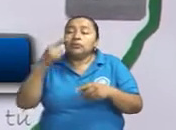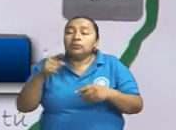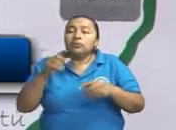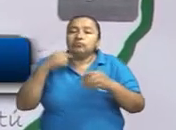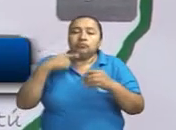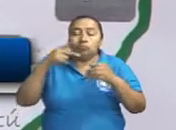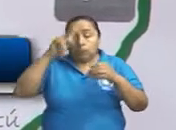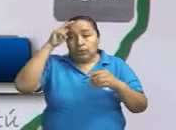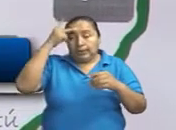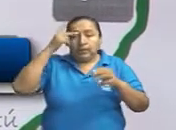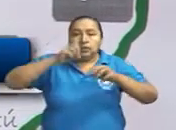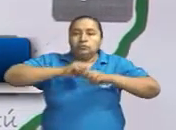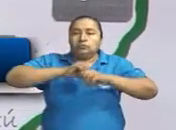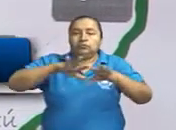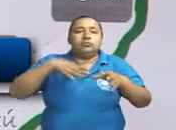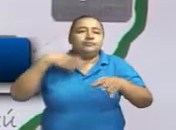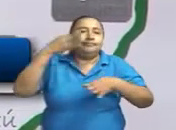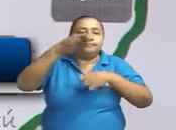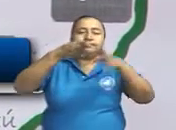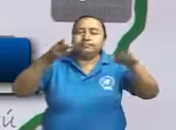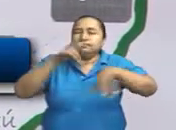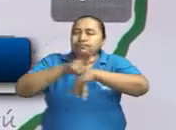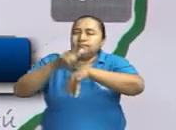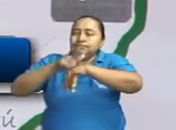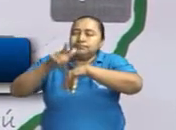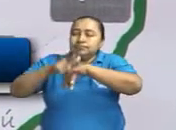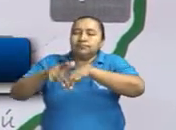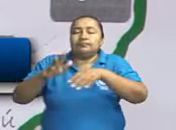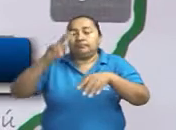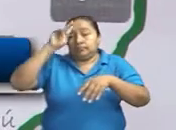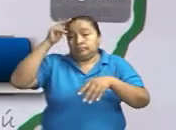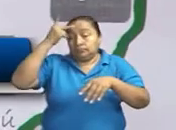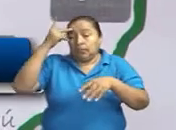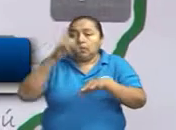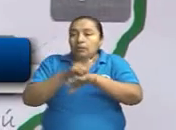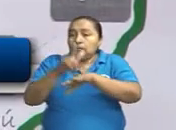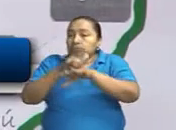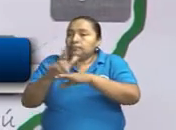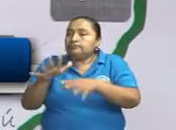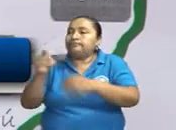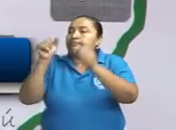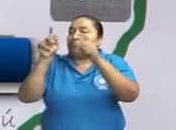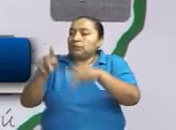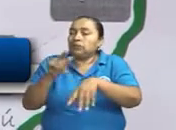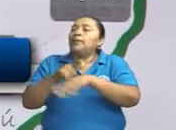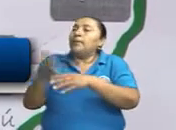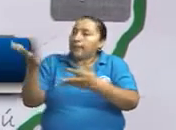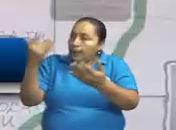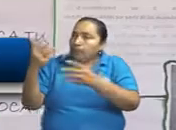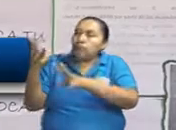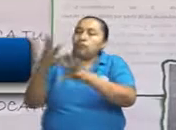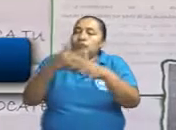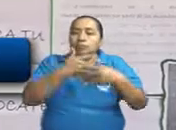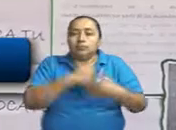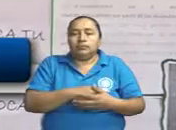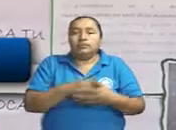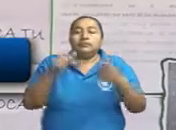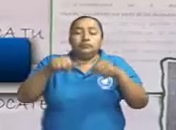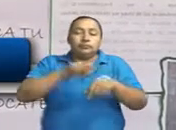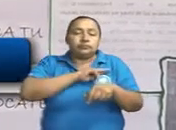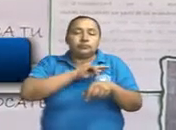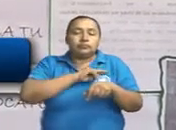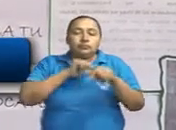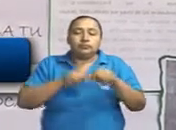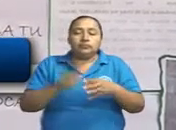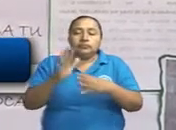una política de prevención y hay una política de búsqueda de estos pacientes. Actualmente se ha formado